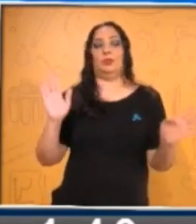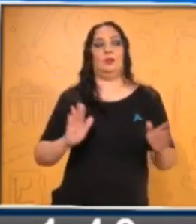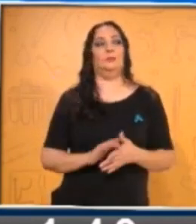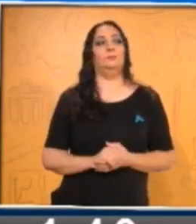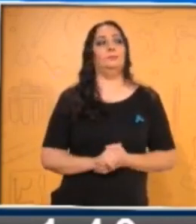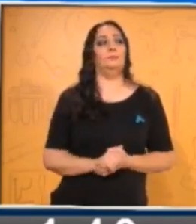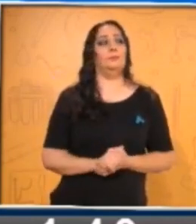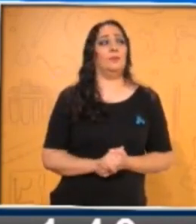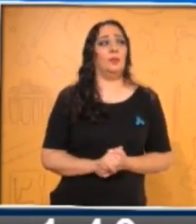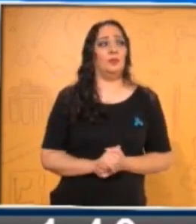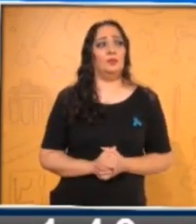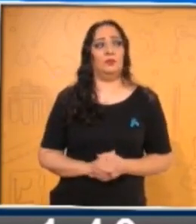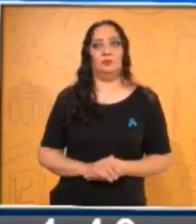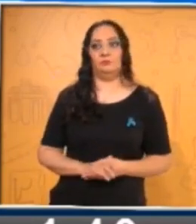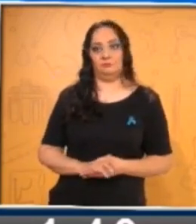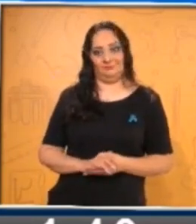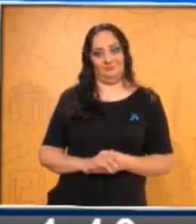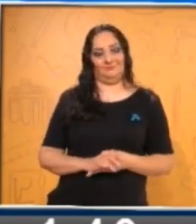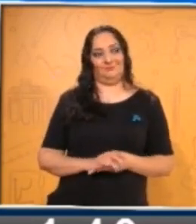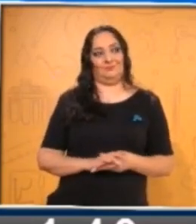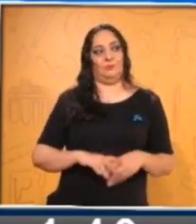Vamos a ver. ¡Híjole!